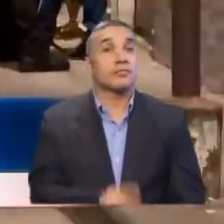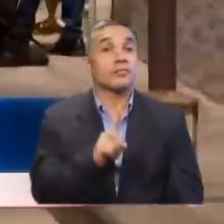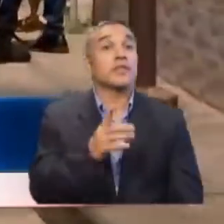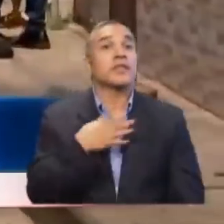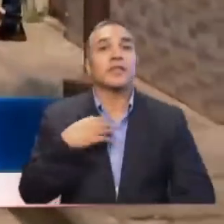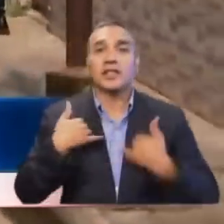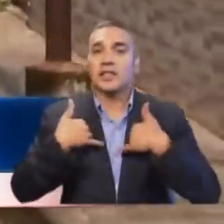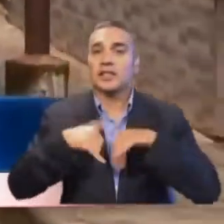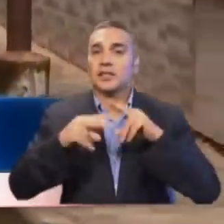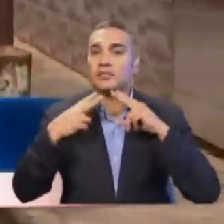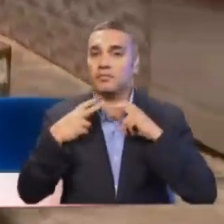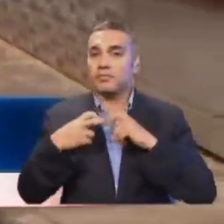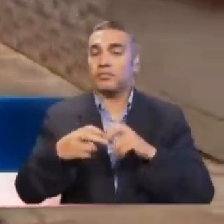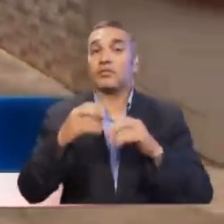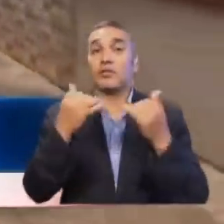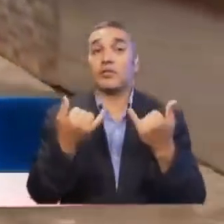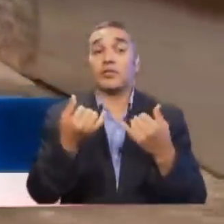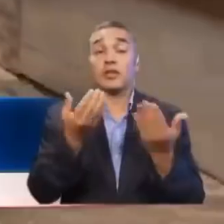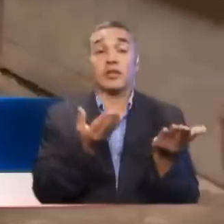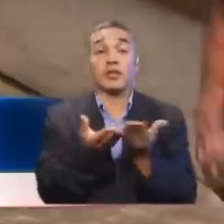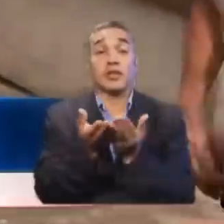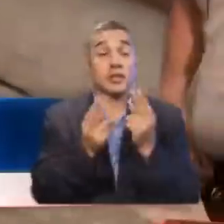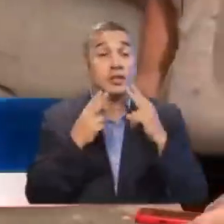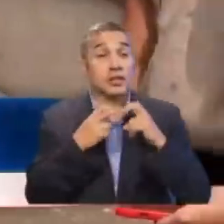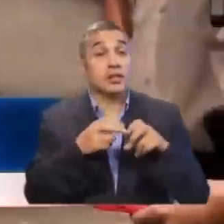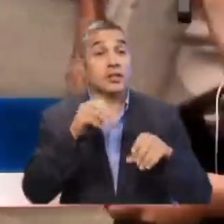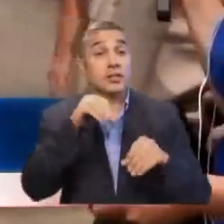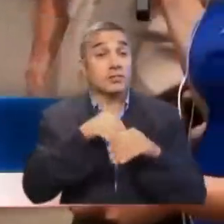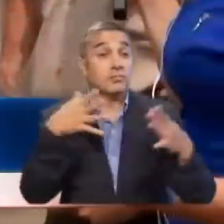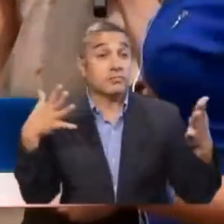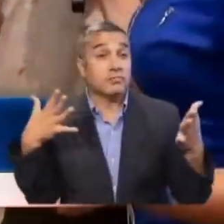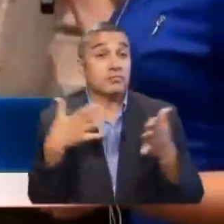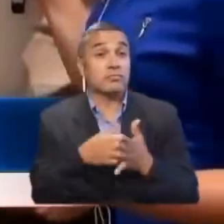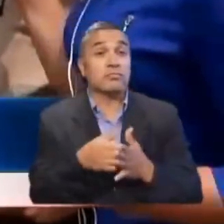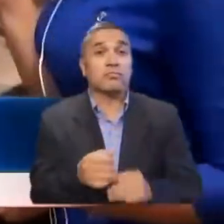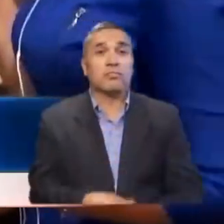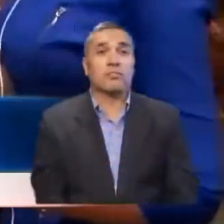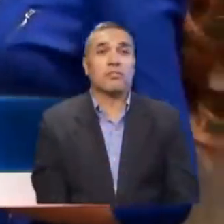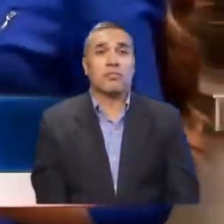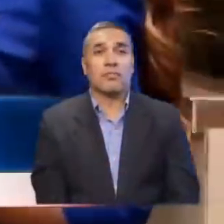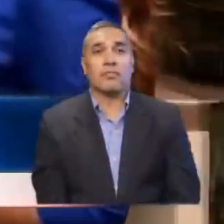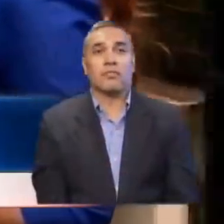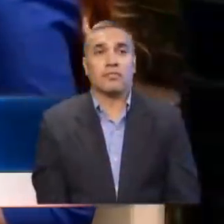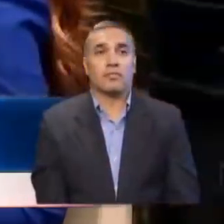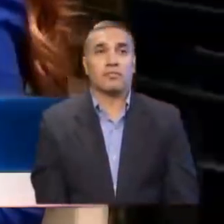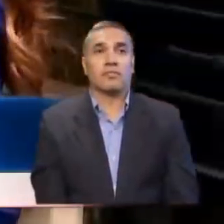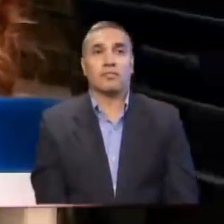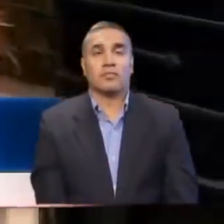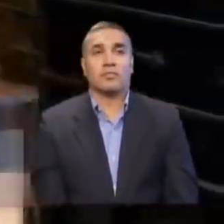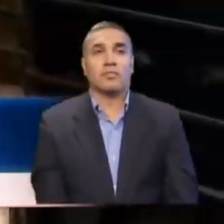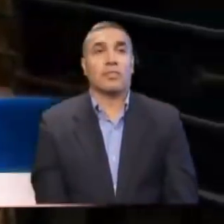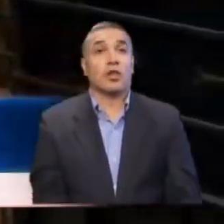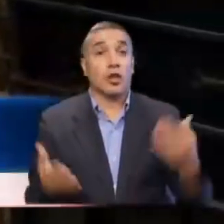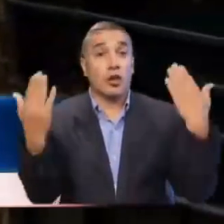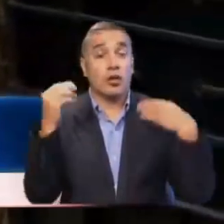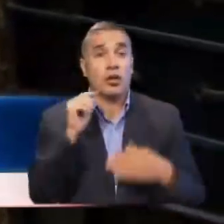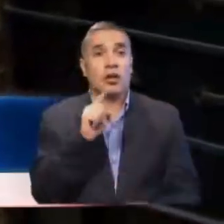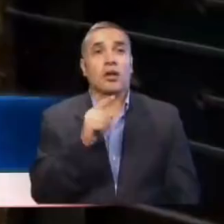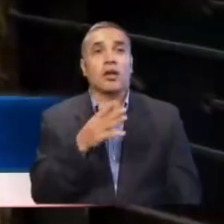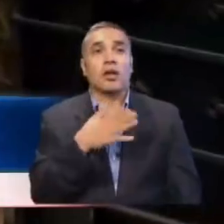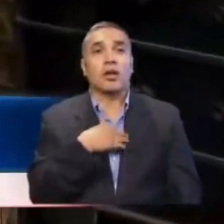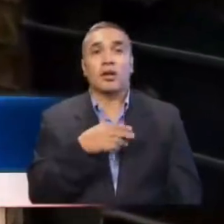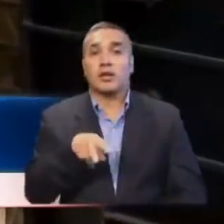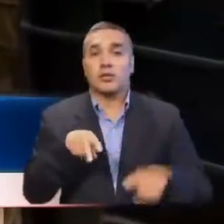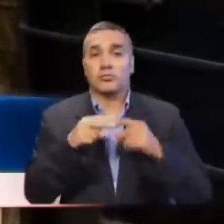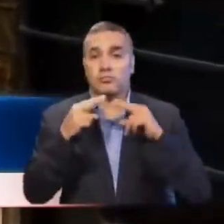en investigación este rato del servicio de investigación de accidentes de tránsito de la agencia metropolitana de tránsito de guayaquil ha